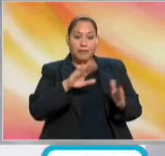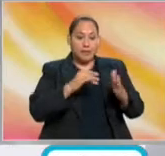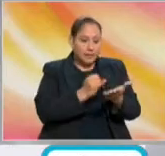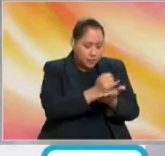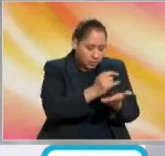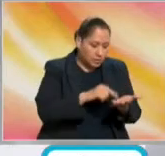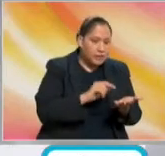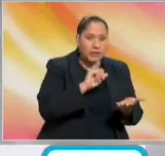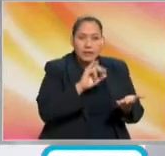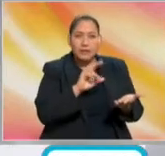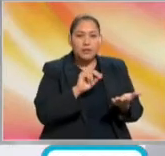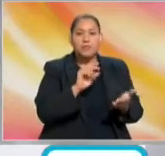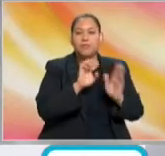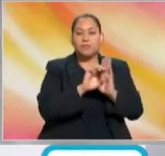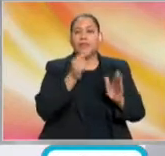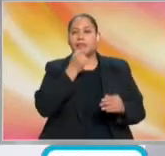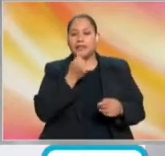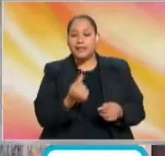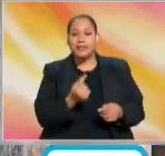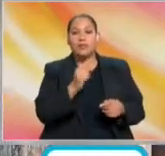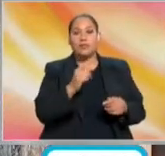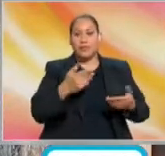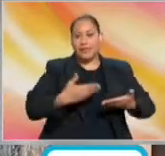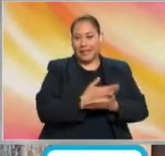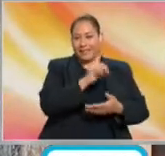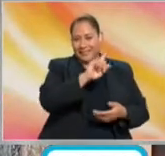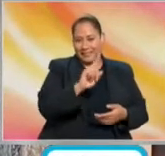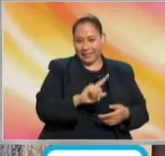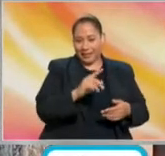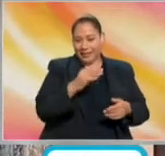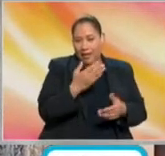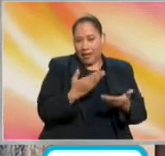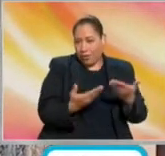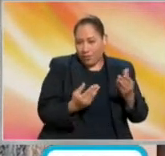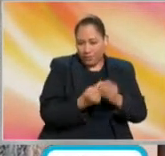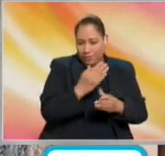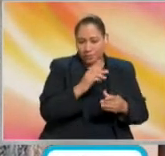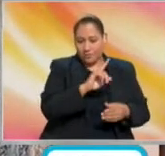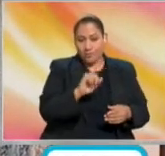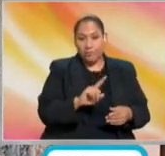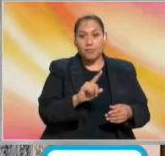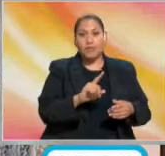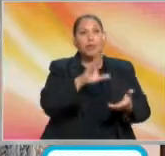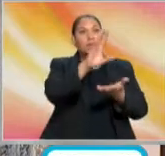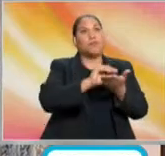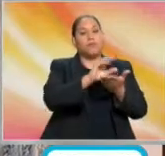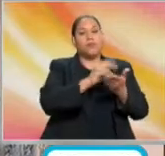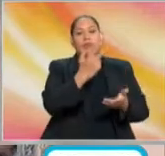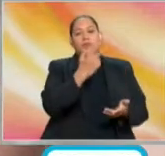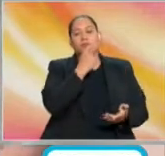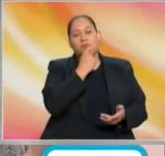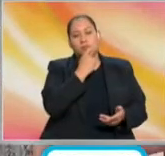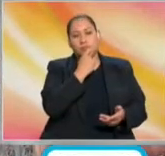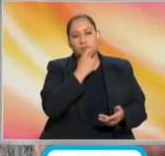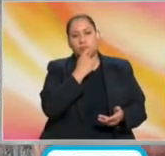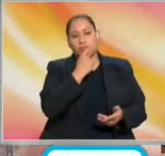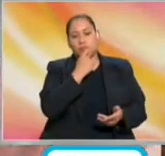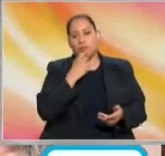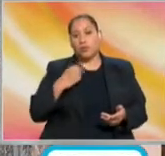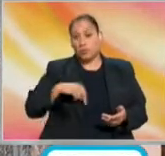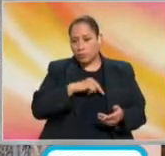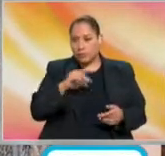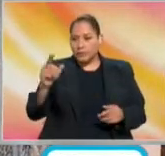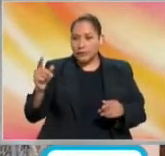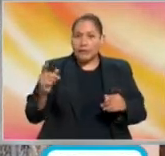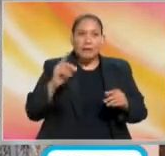que tomamos hoy. Un niño generación Z lo más que espera para que baje una página son 8 segundos. Y nosotros ya vamos para allá. Claro.